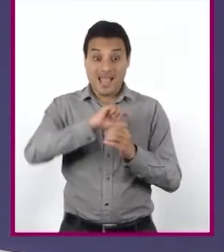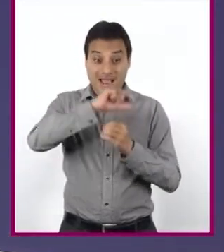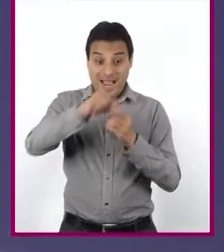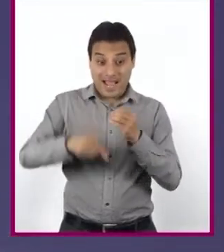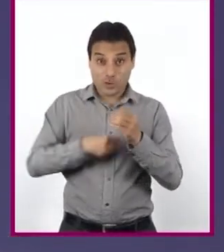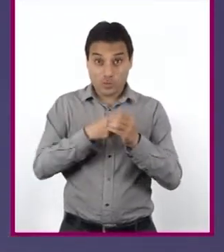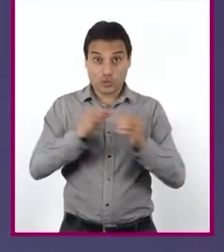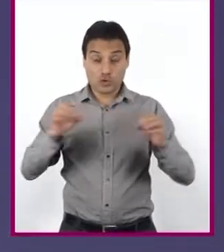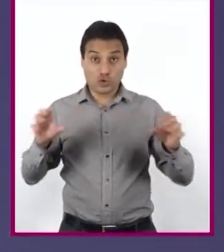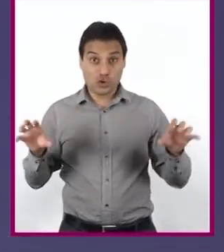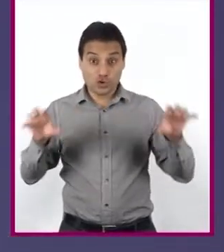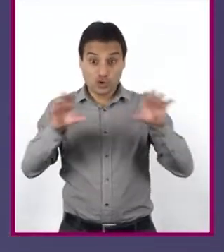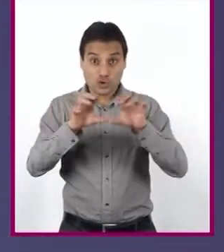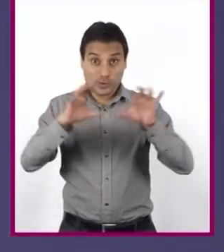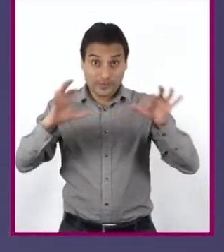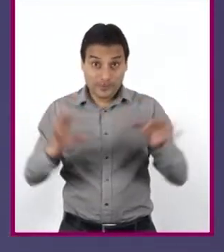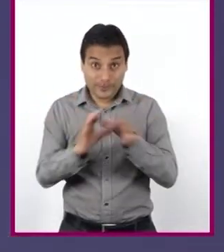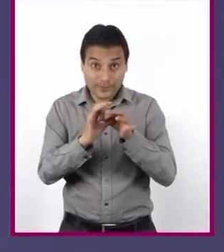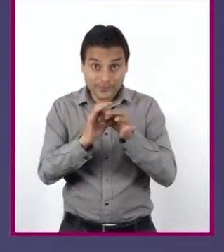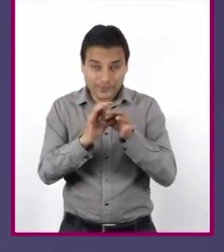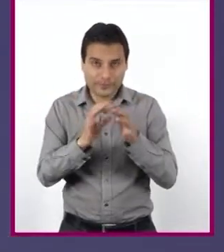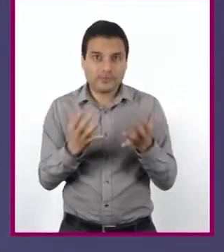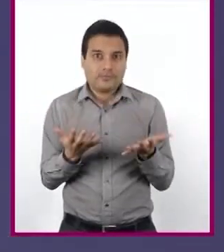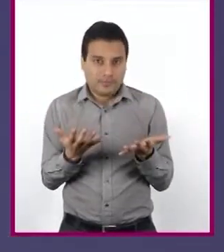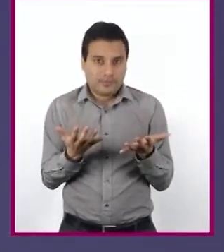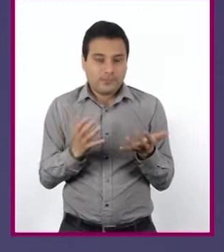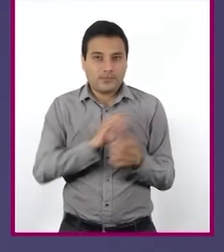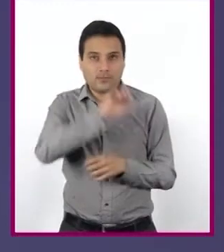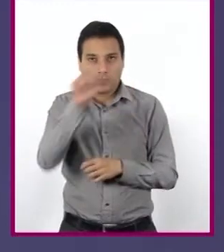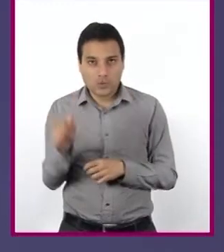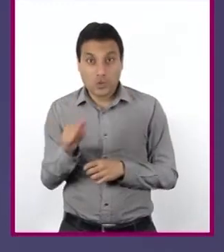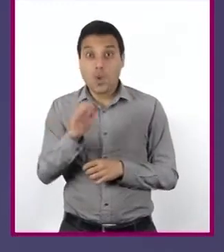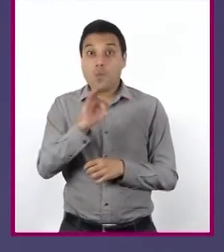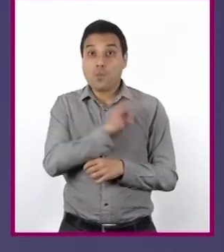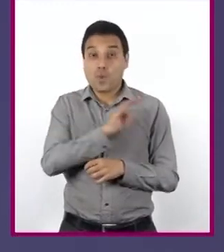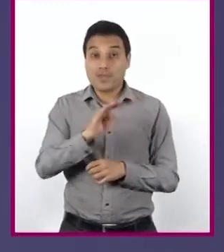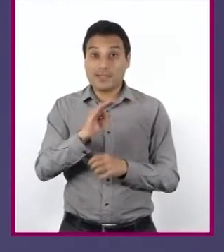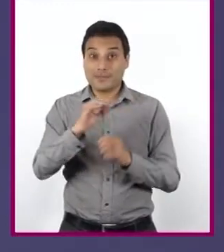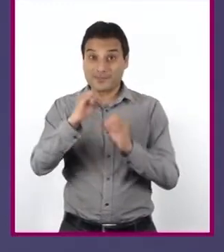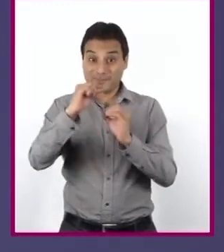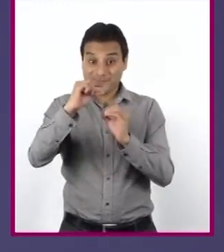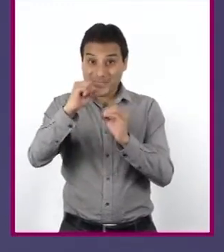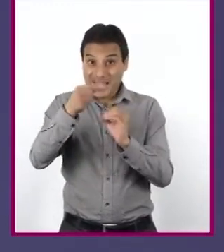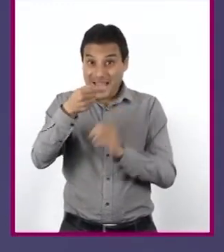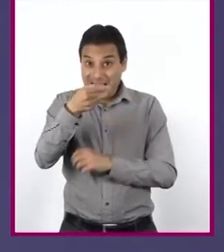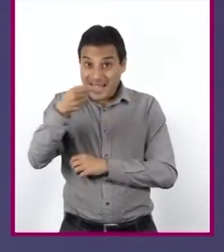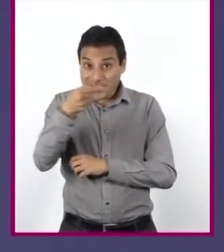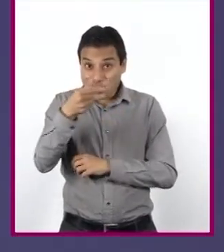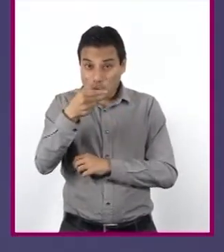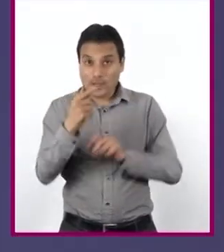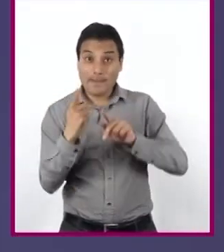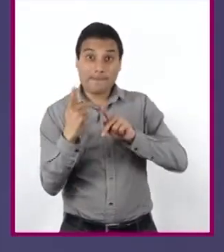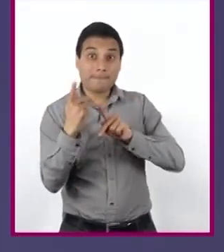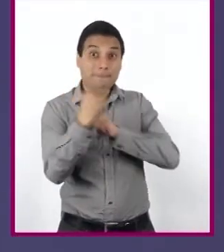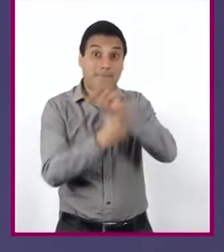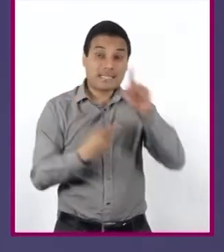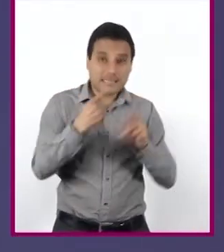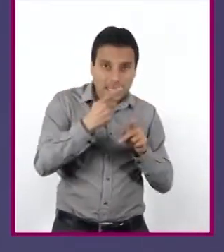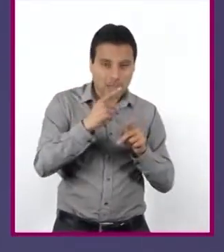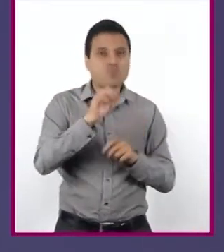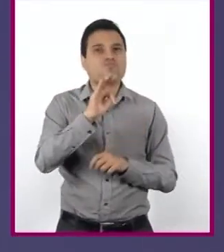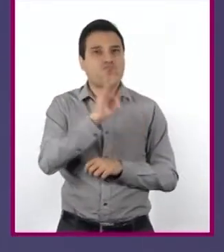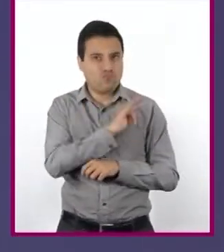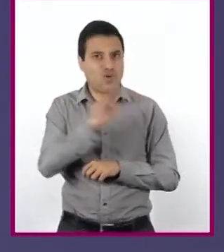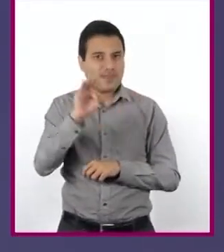hacerlo, pueden perder, ganar o compartir uno o más electrones de